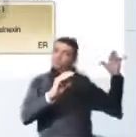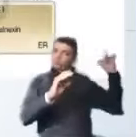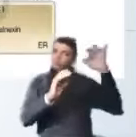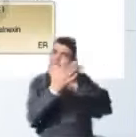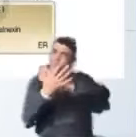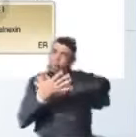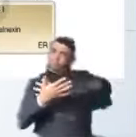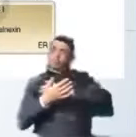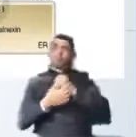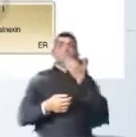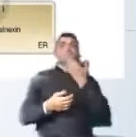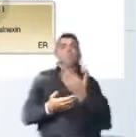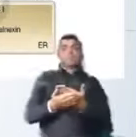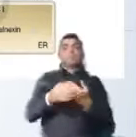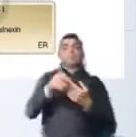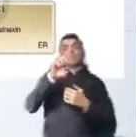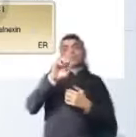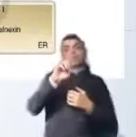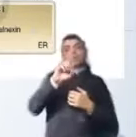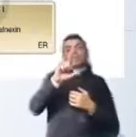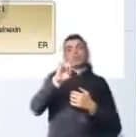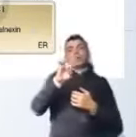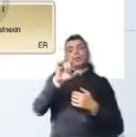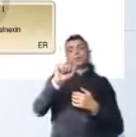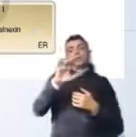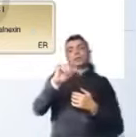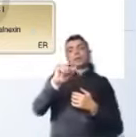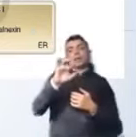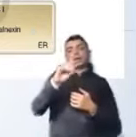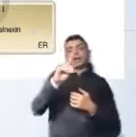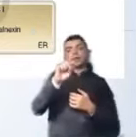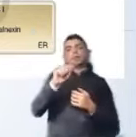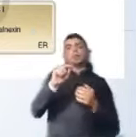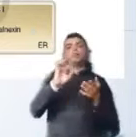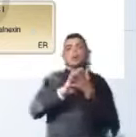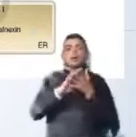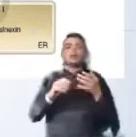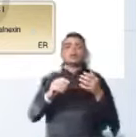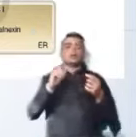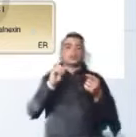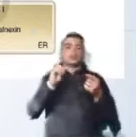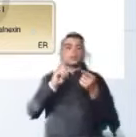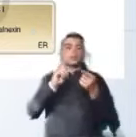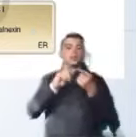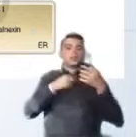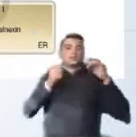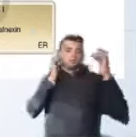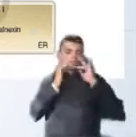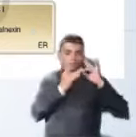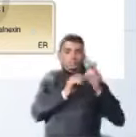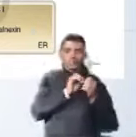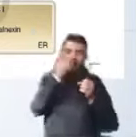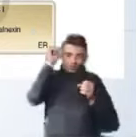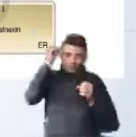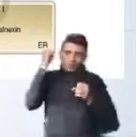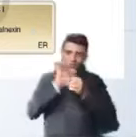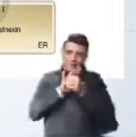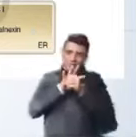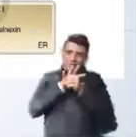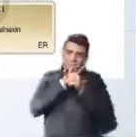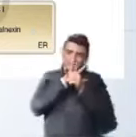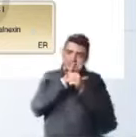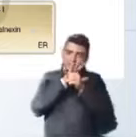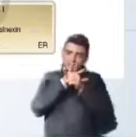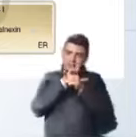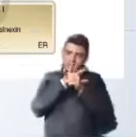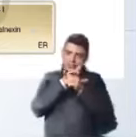se encuentran en el complejo mayor de histocompatibilidad o en esas paticas que yo les mencionaba que hacen que las células se den cuenta. Entonces están